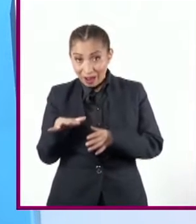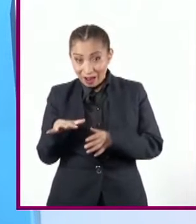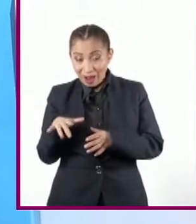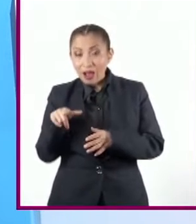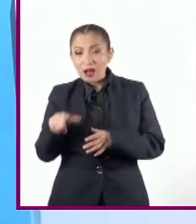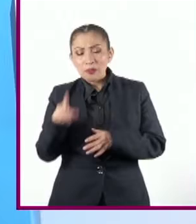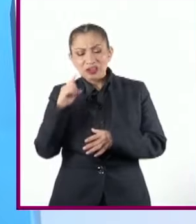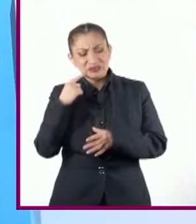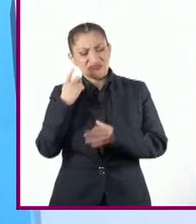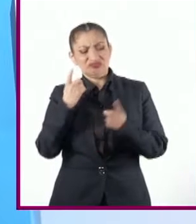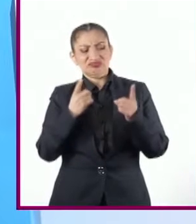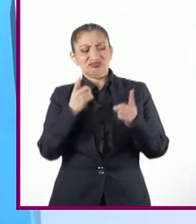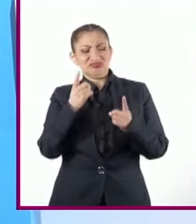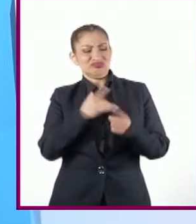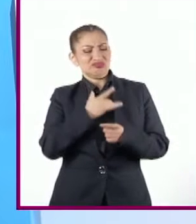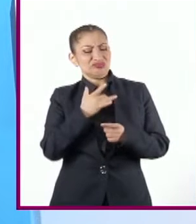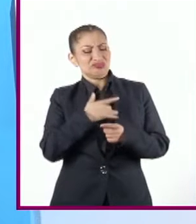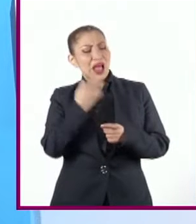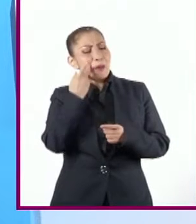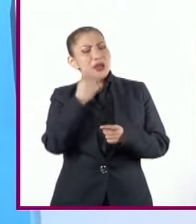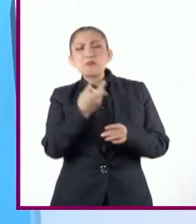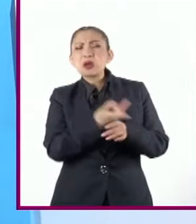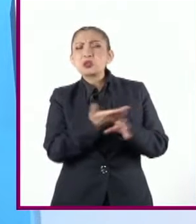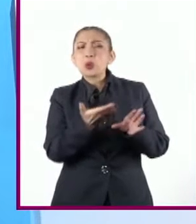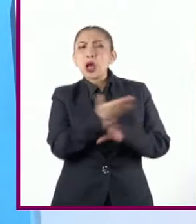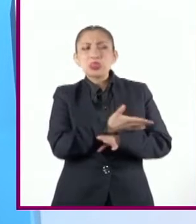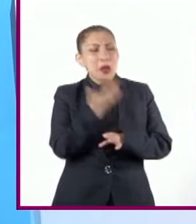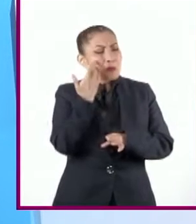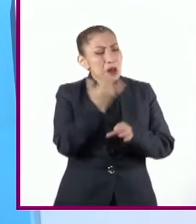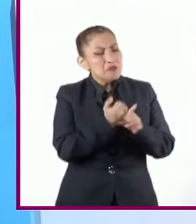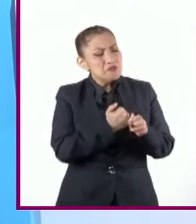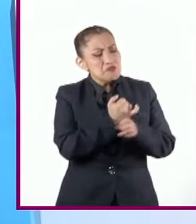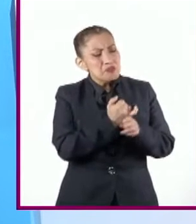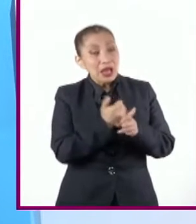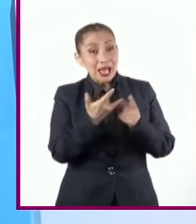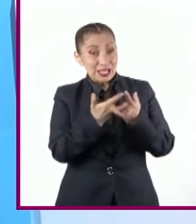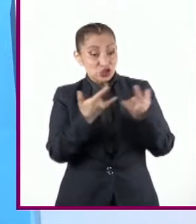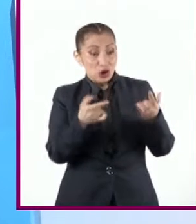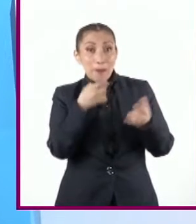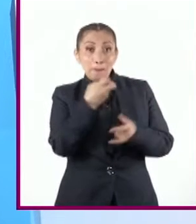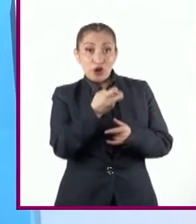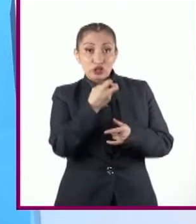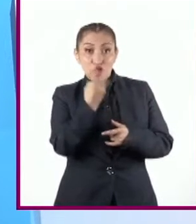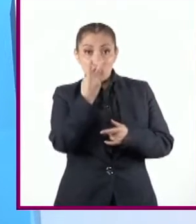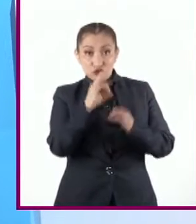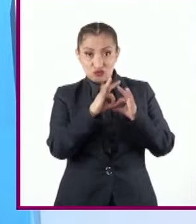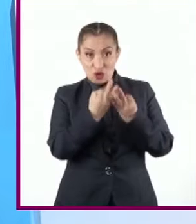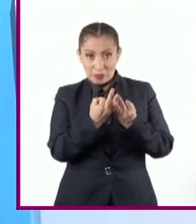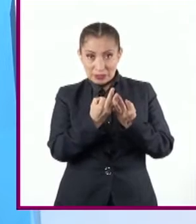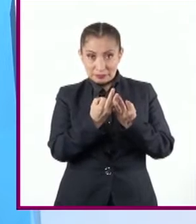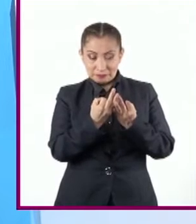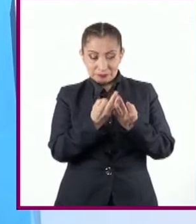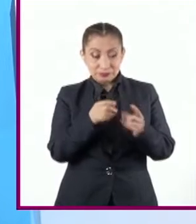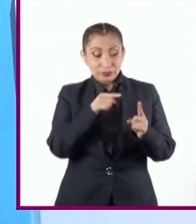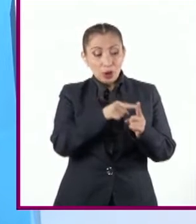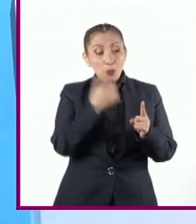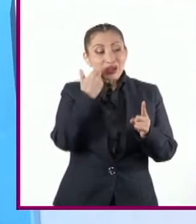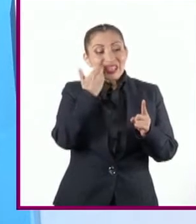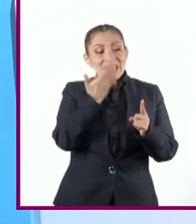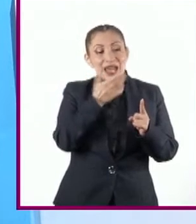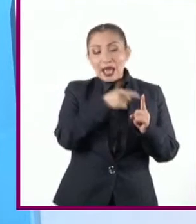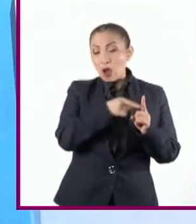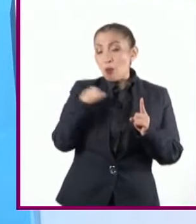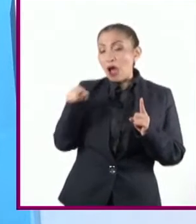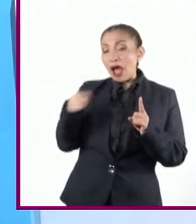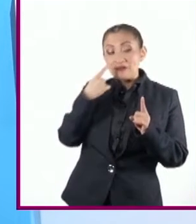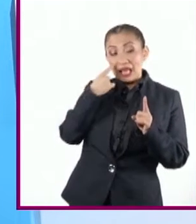los interrogantes que incitan a buscar el pasado. De allí que la historia puede verse en dos formas: como un intento de explicar